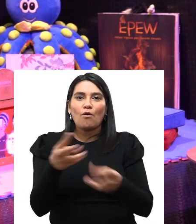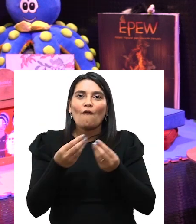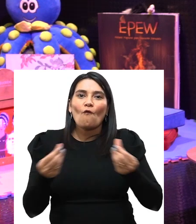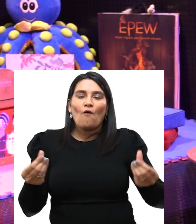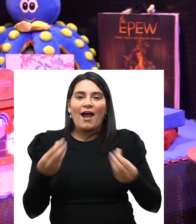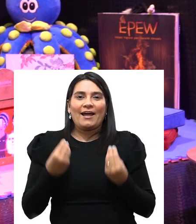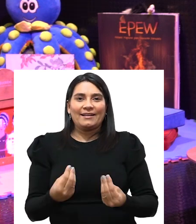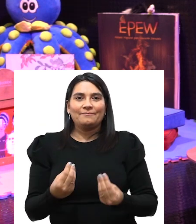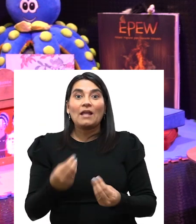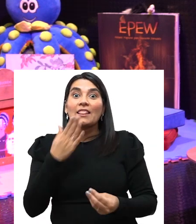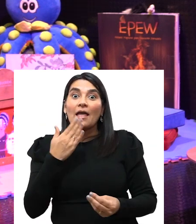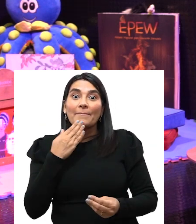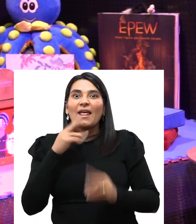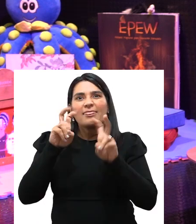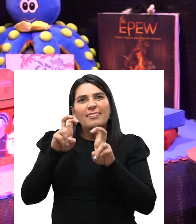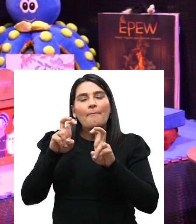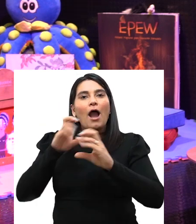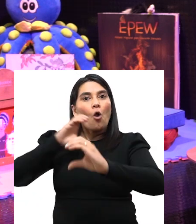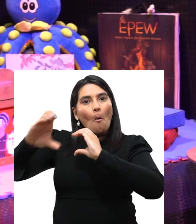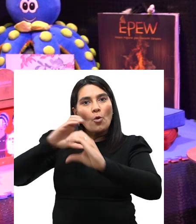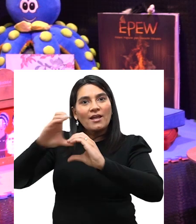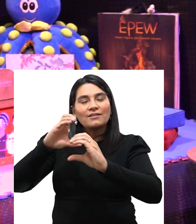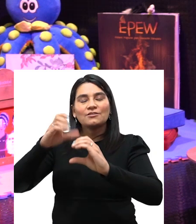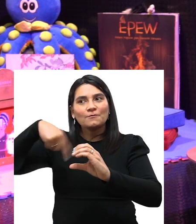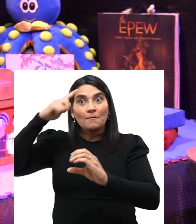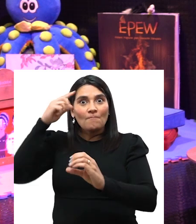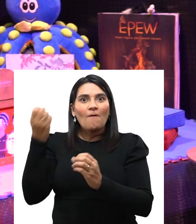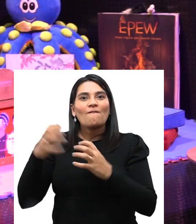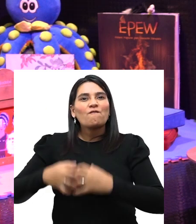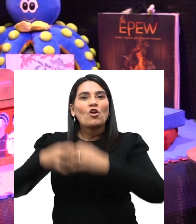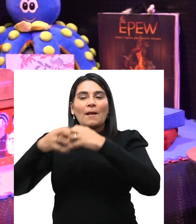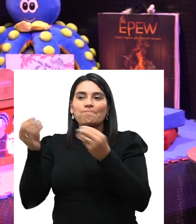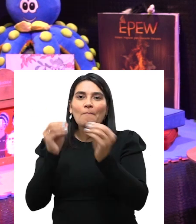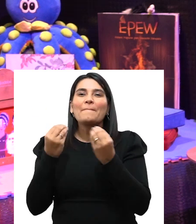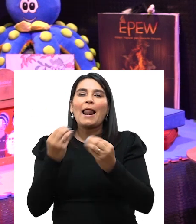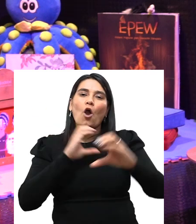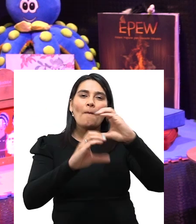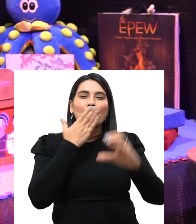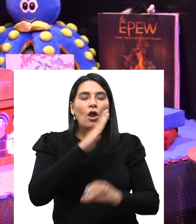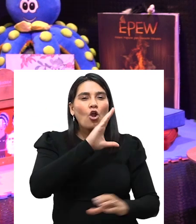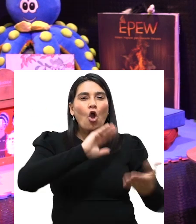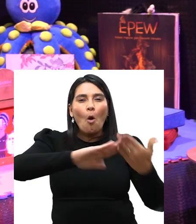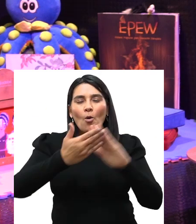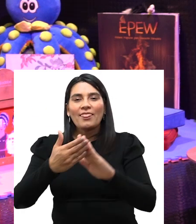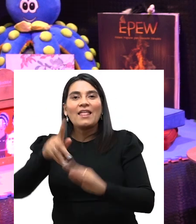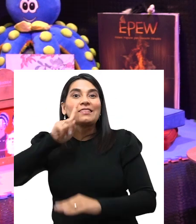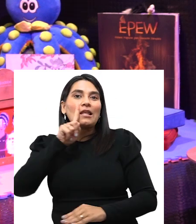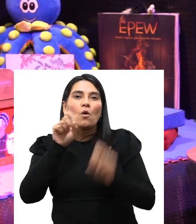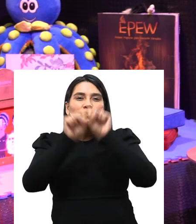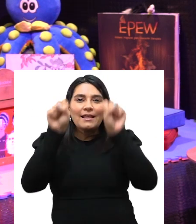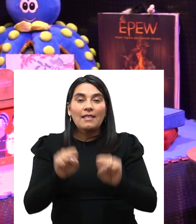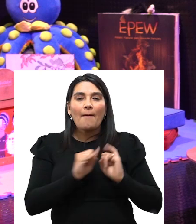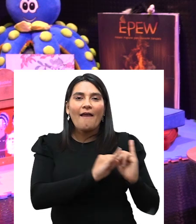Fortalecimos el área de comunicaciones para vincularnos mejor con nuestra comunidad. Por ejemplo, desarrollamos un sistema integral de